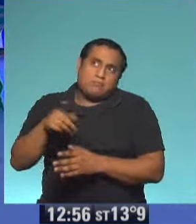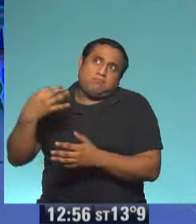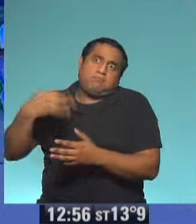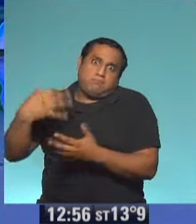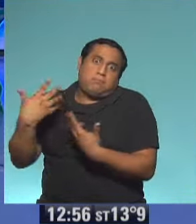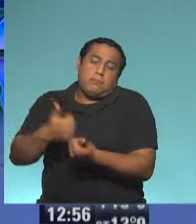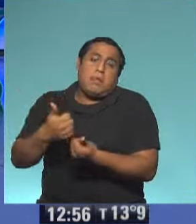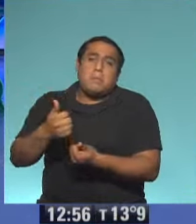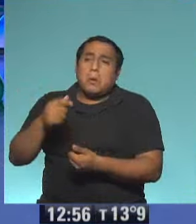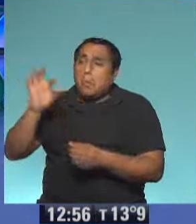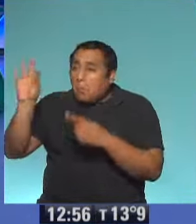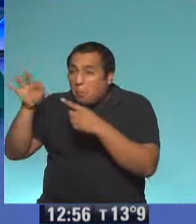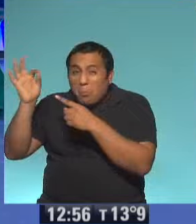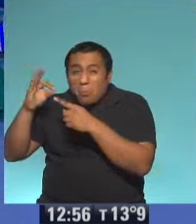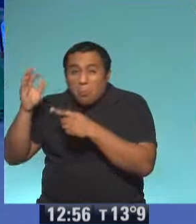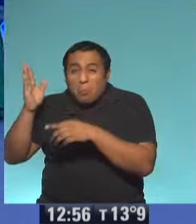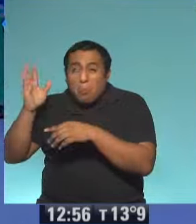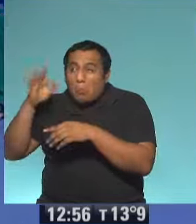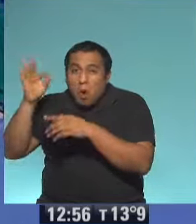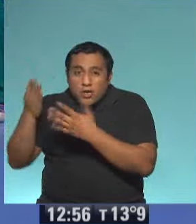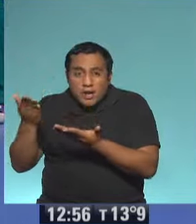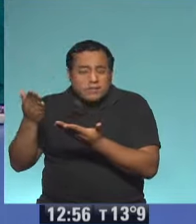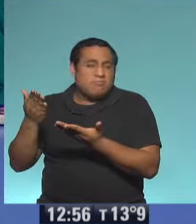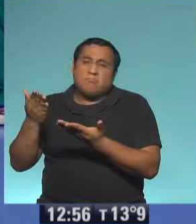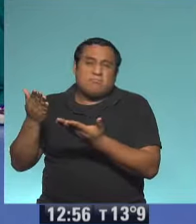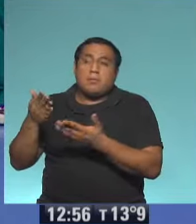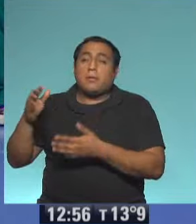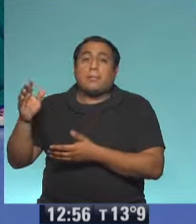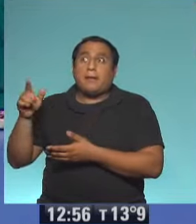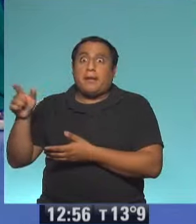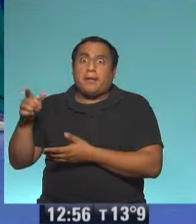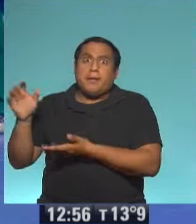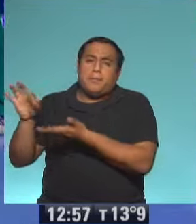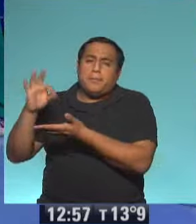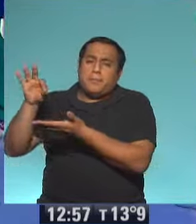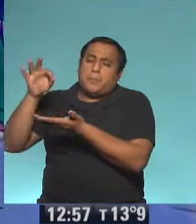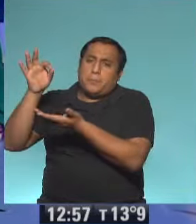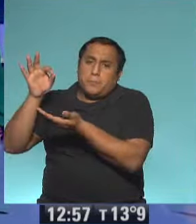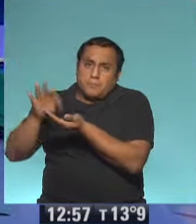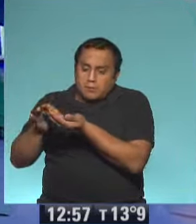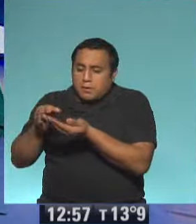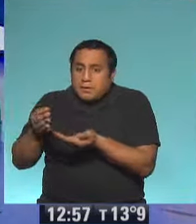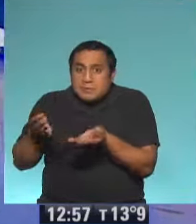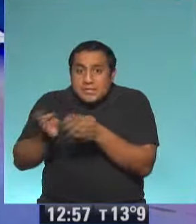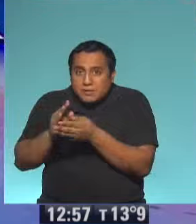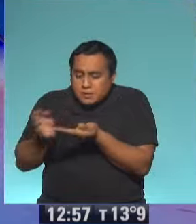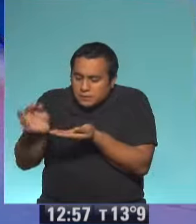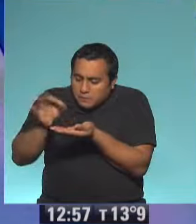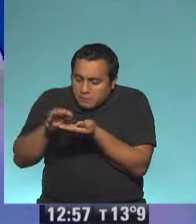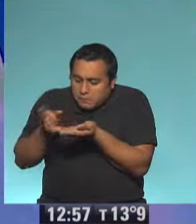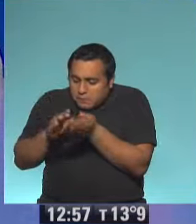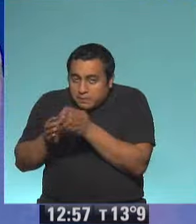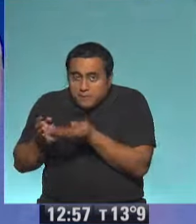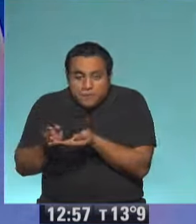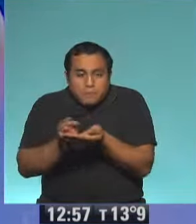vaya y pase, pero no las moscas. El cliente traía el animal despachurrado envuelto en una servilleta. Mi tía lo